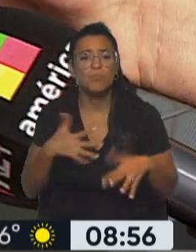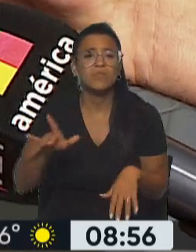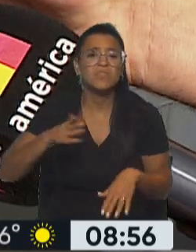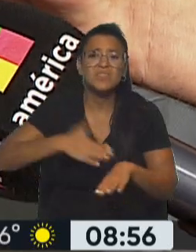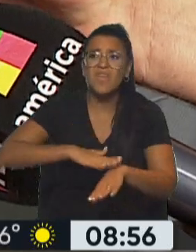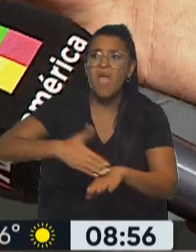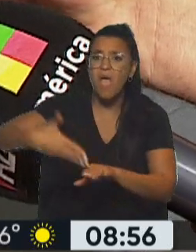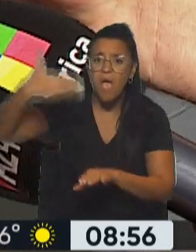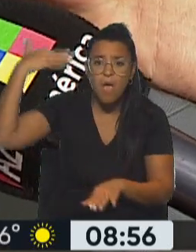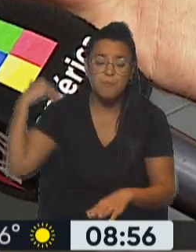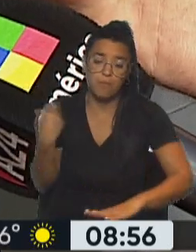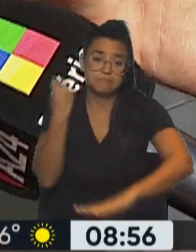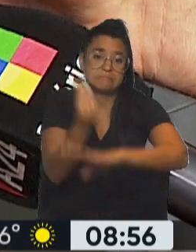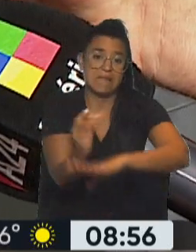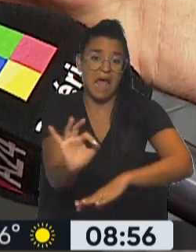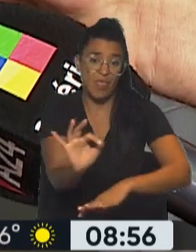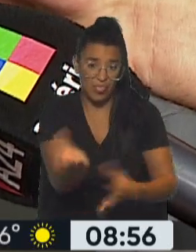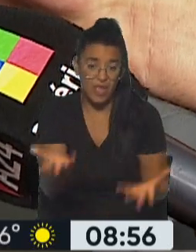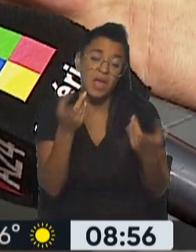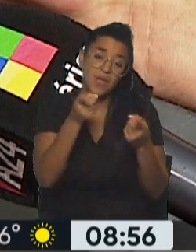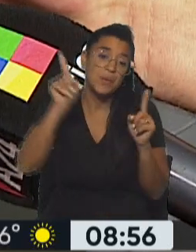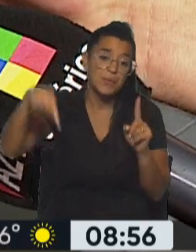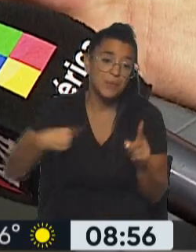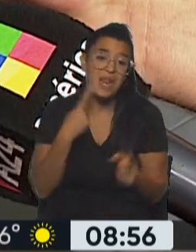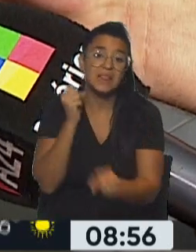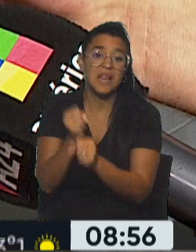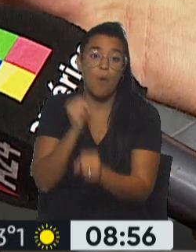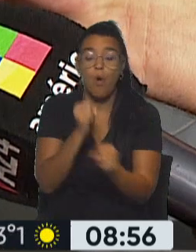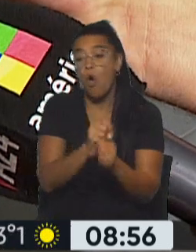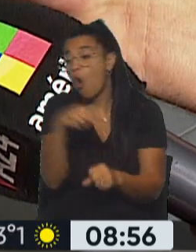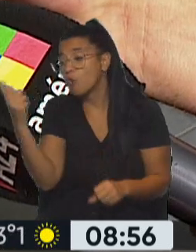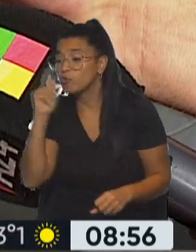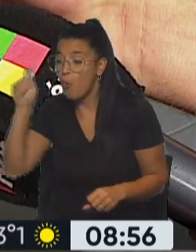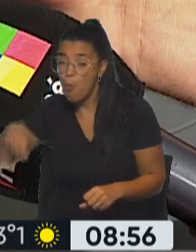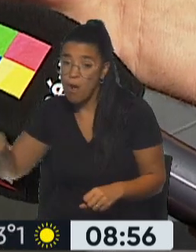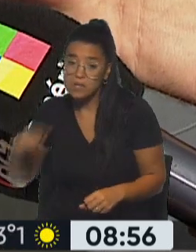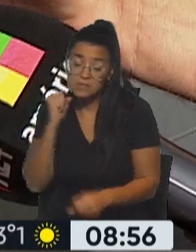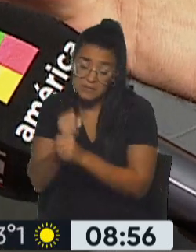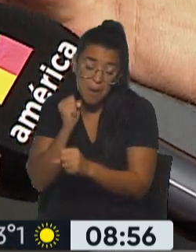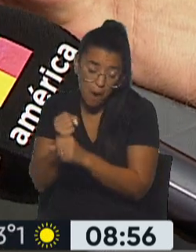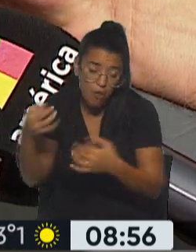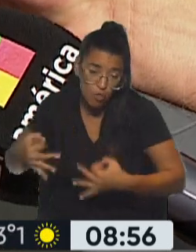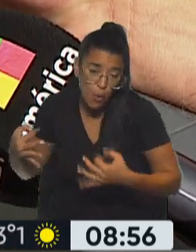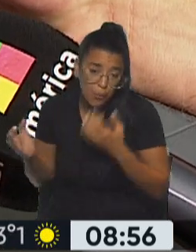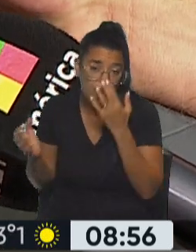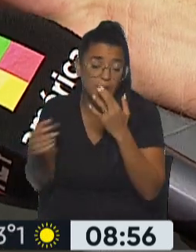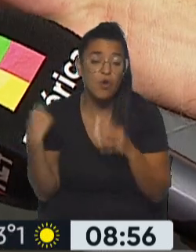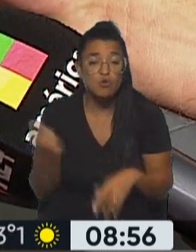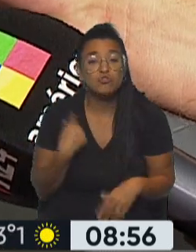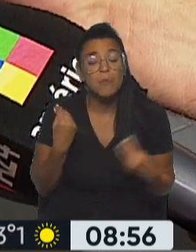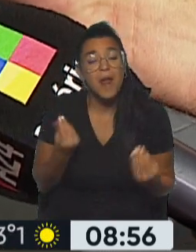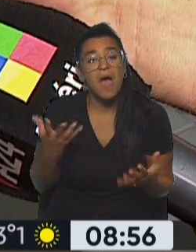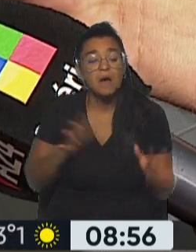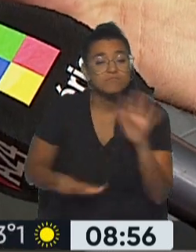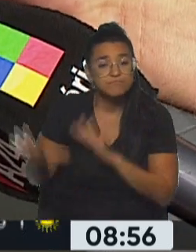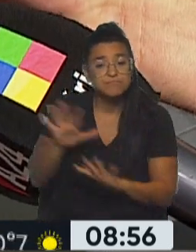tiempo que no se cubren vacantes y eso hace que recargue la tarea de los otros jueces que lo están haciendo y muy bien. Nosotros, para hacer todo